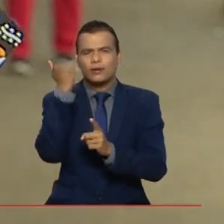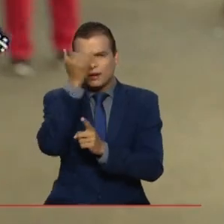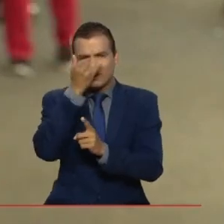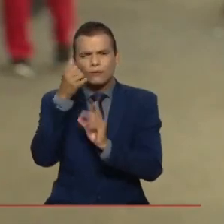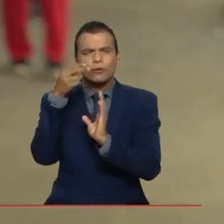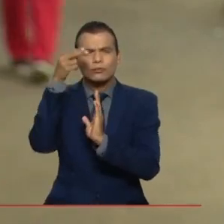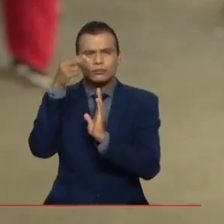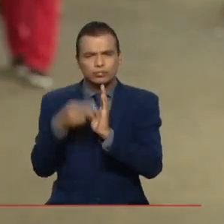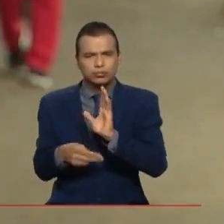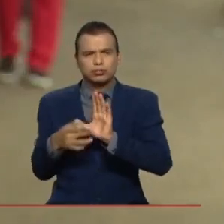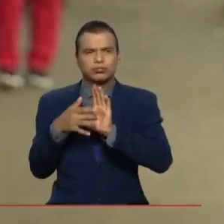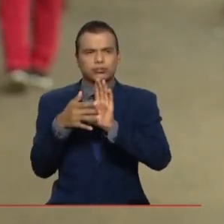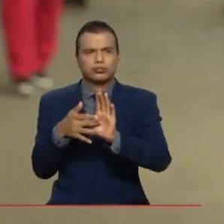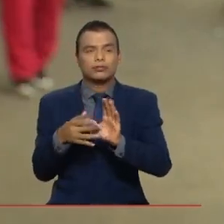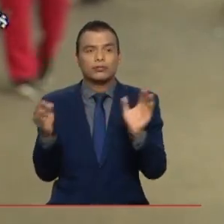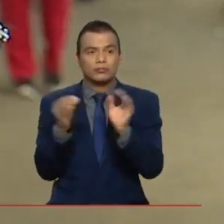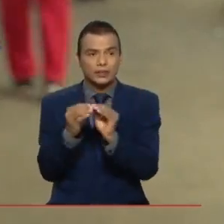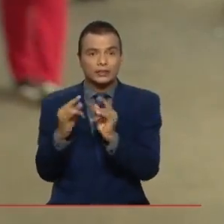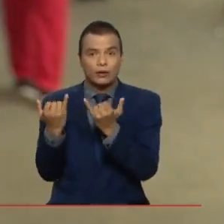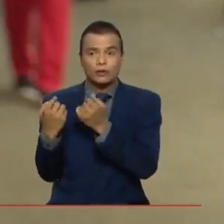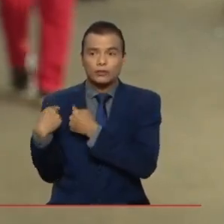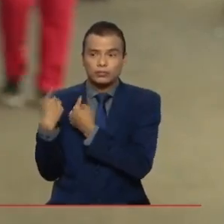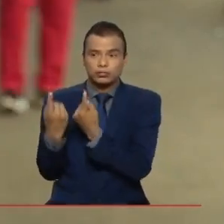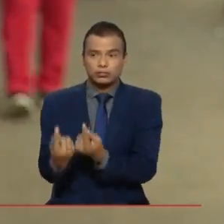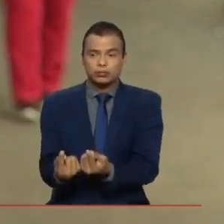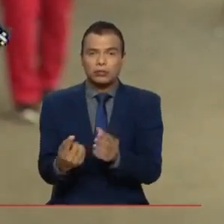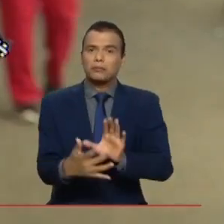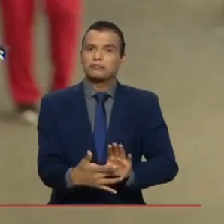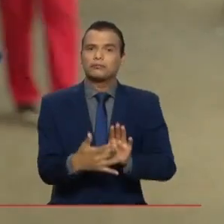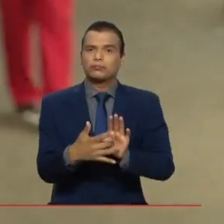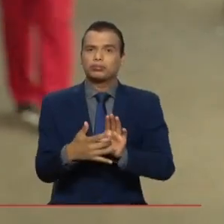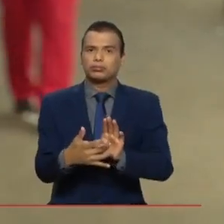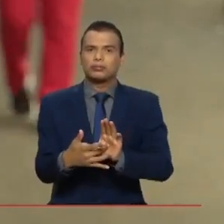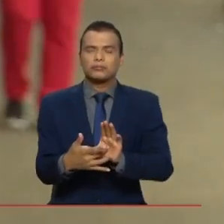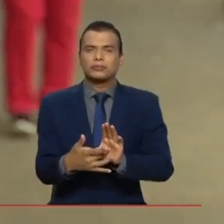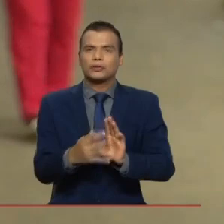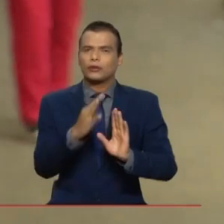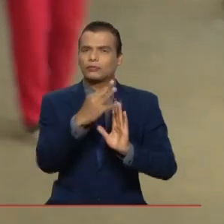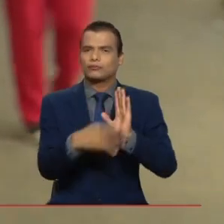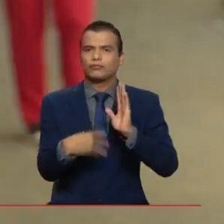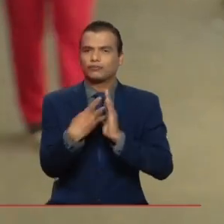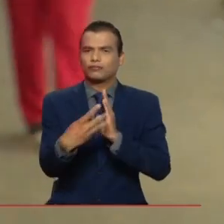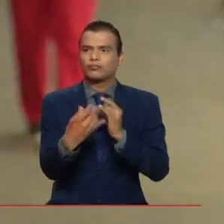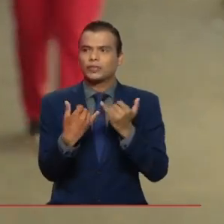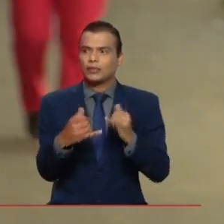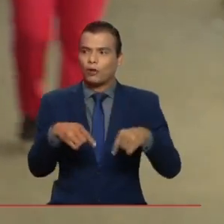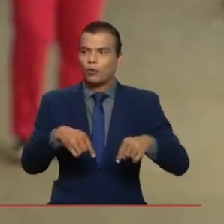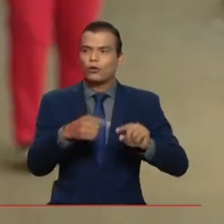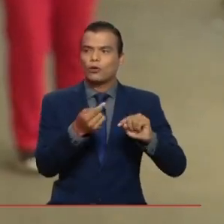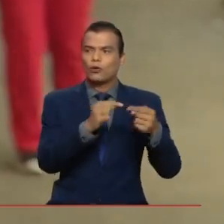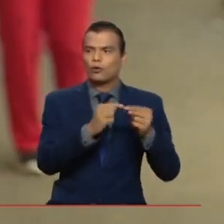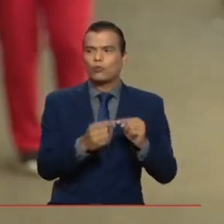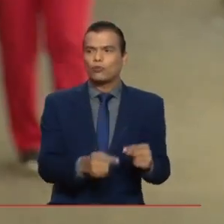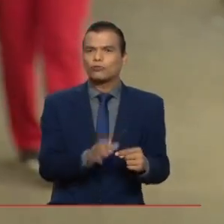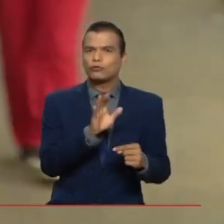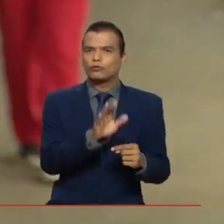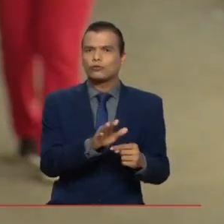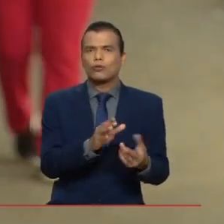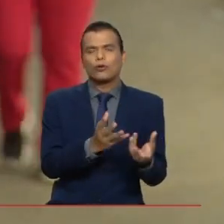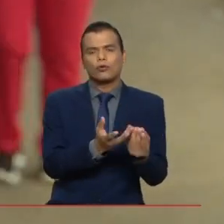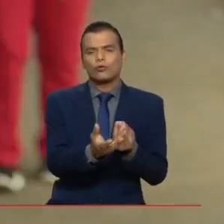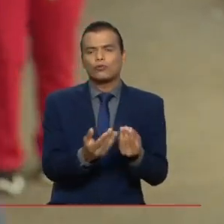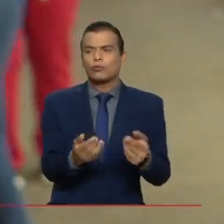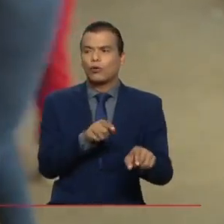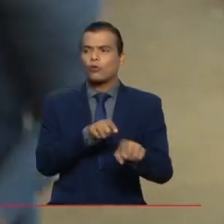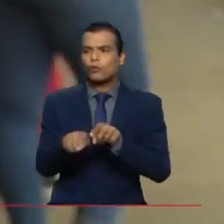Y el legado de la Casa Grande continúa con su programación. Hoy se llevará a cabo la final del concurso musical, donde las